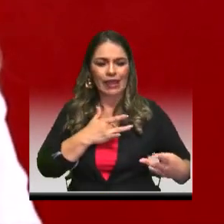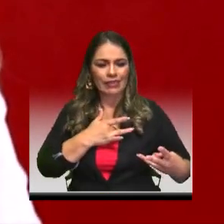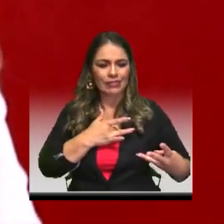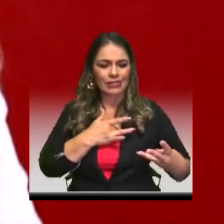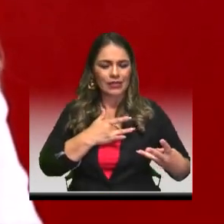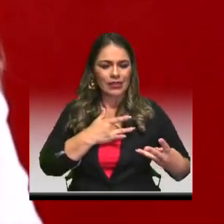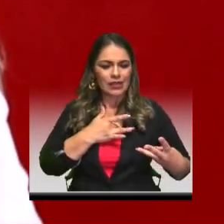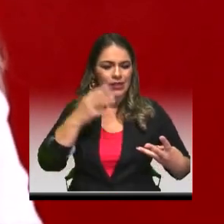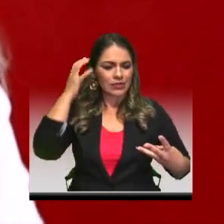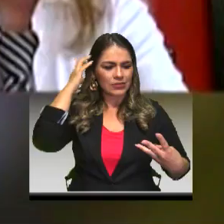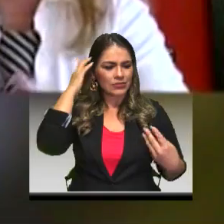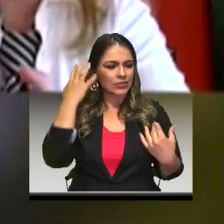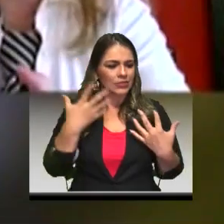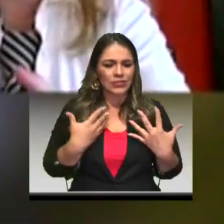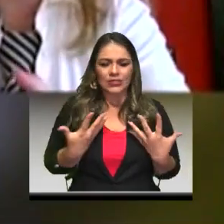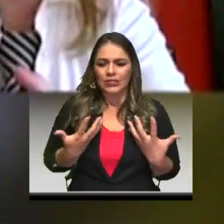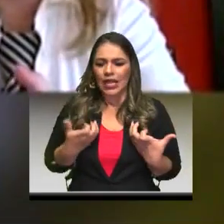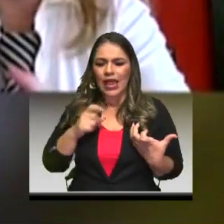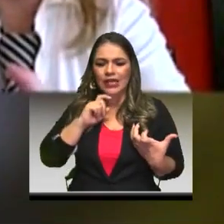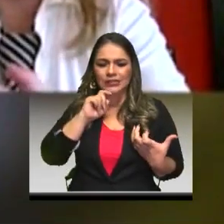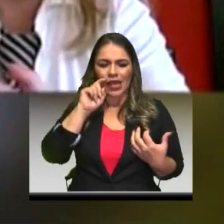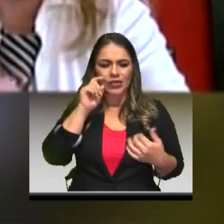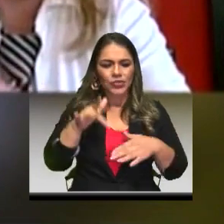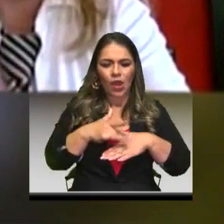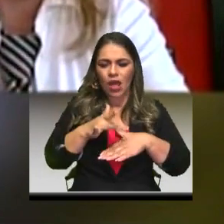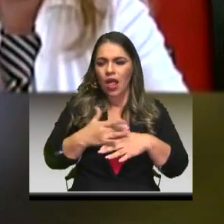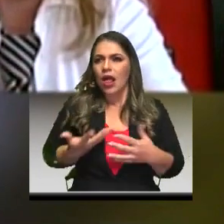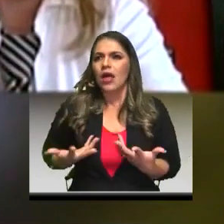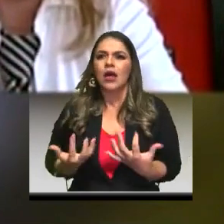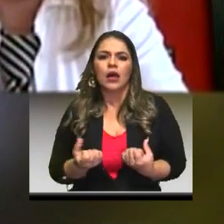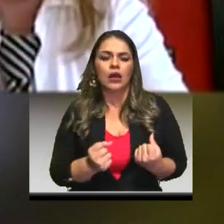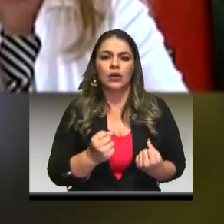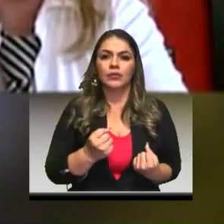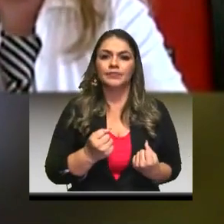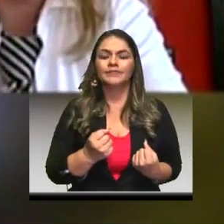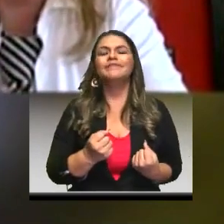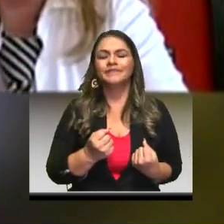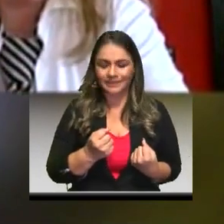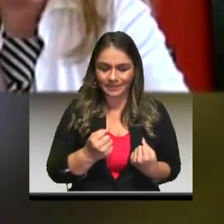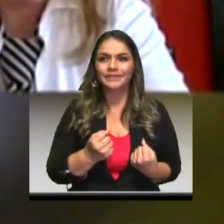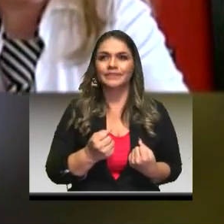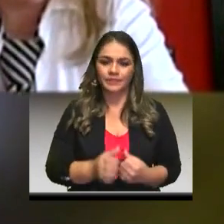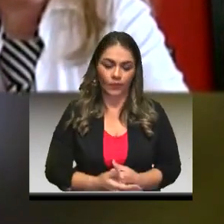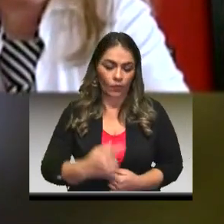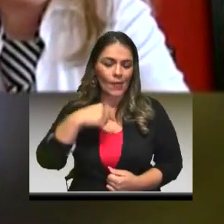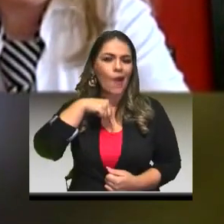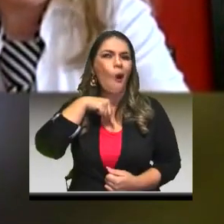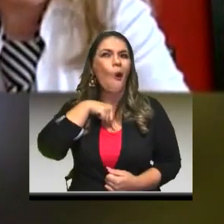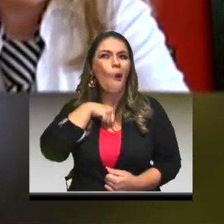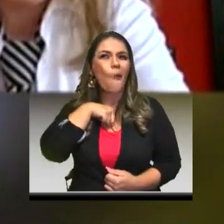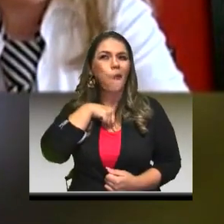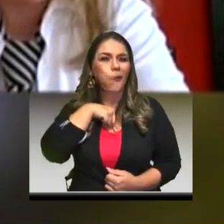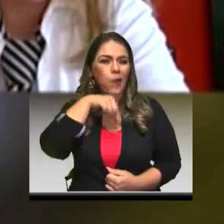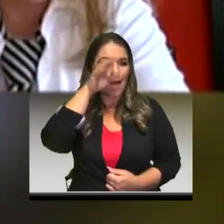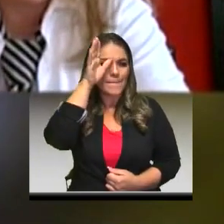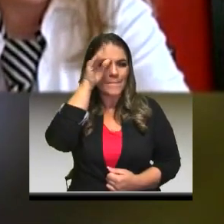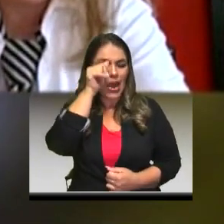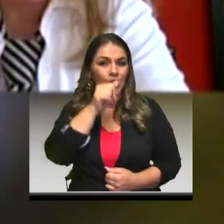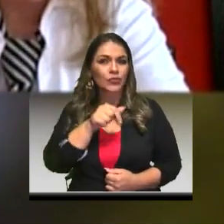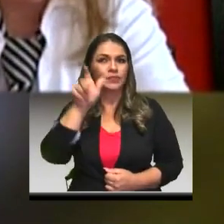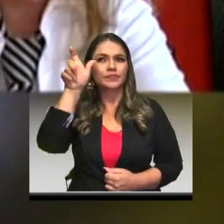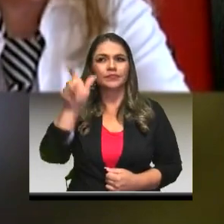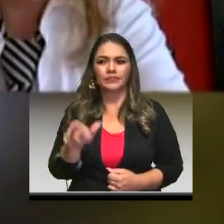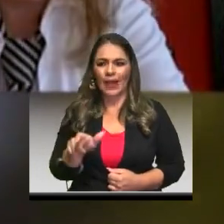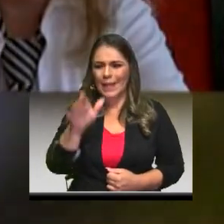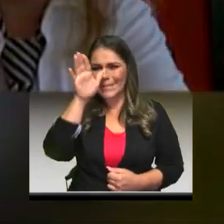y estimulación sexual. ¿Qué pasa con ellos? Hay un asesino muy famoso que se